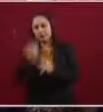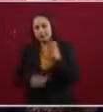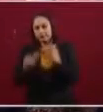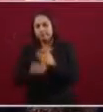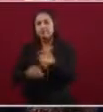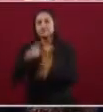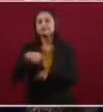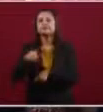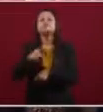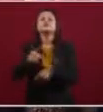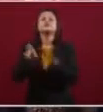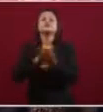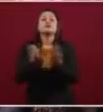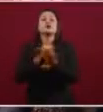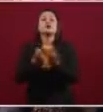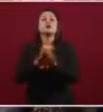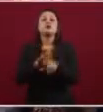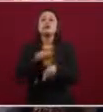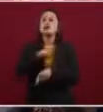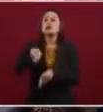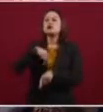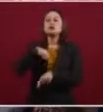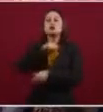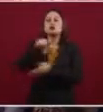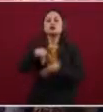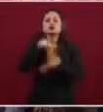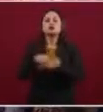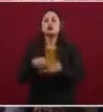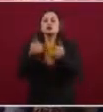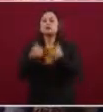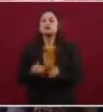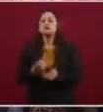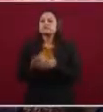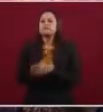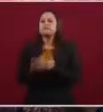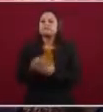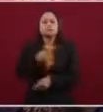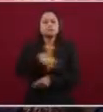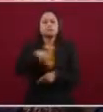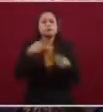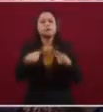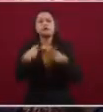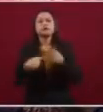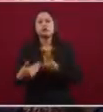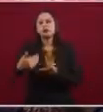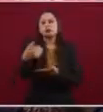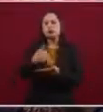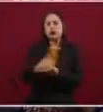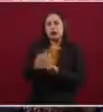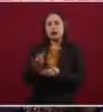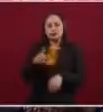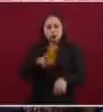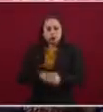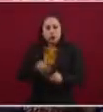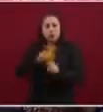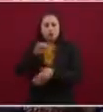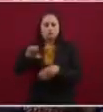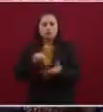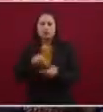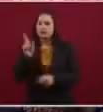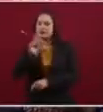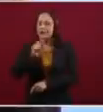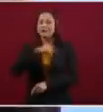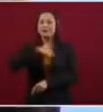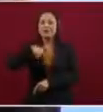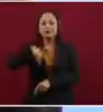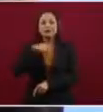más de esperar a que el usuario llegue a los centros de salud oa los centros donde se brinde atención sanitaria nosotros vamos al territorio eso